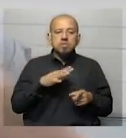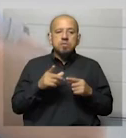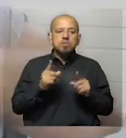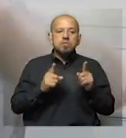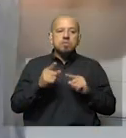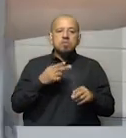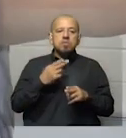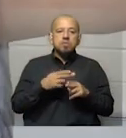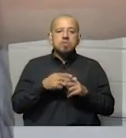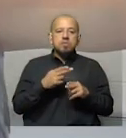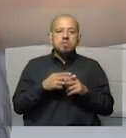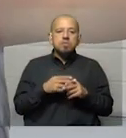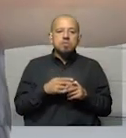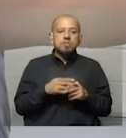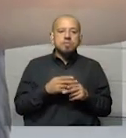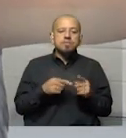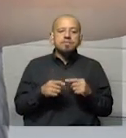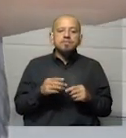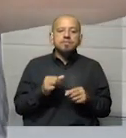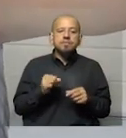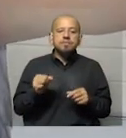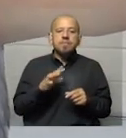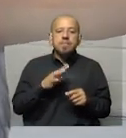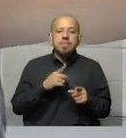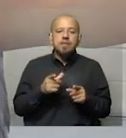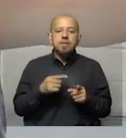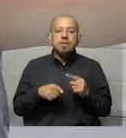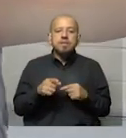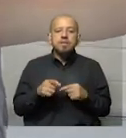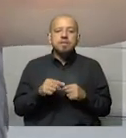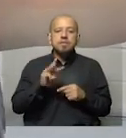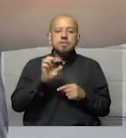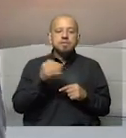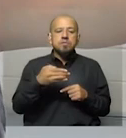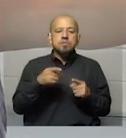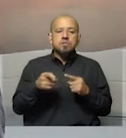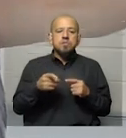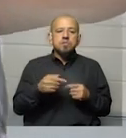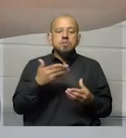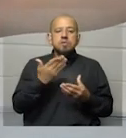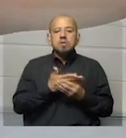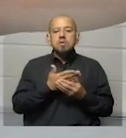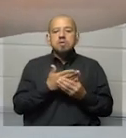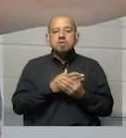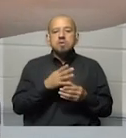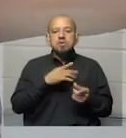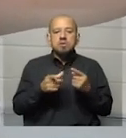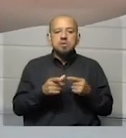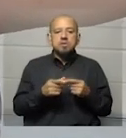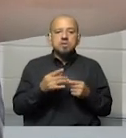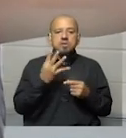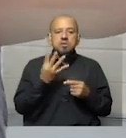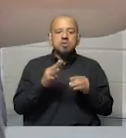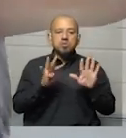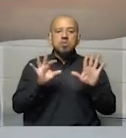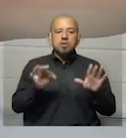nombres para que después se puedan encontrar en el sitio web, en la pestaña de archivo, que es el que contiene las